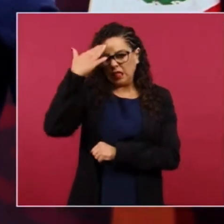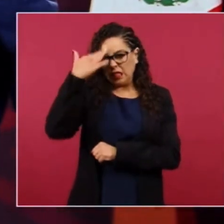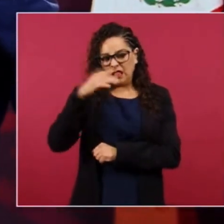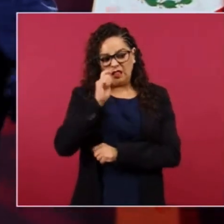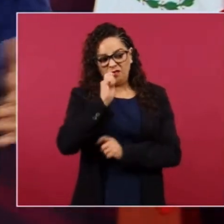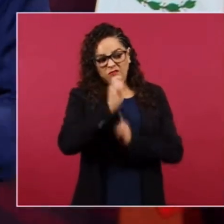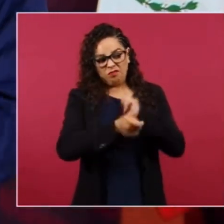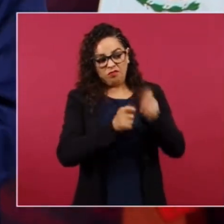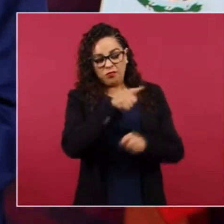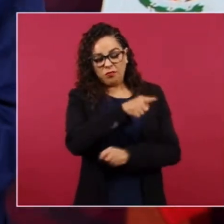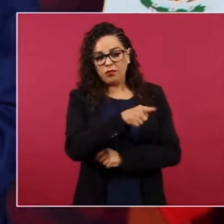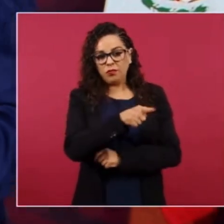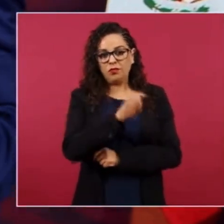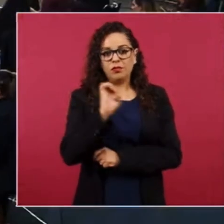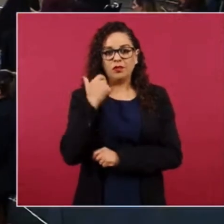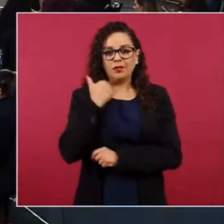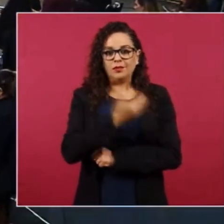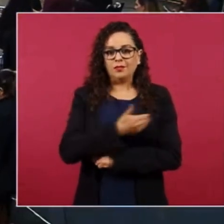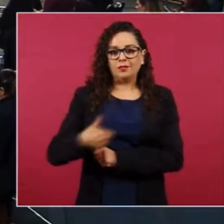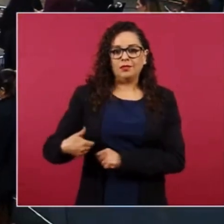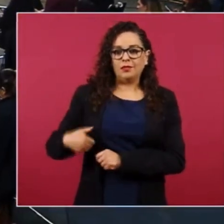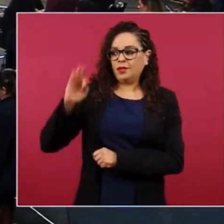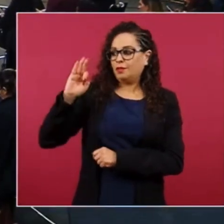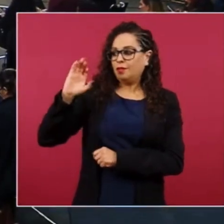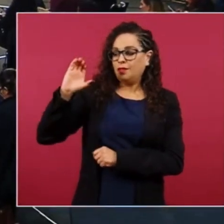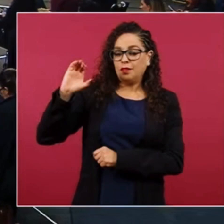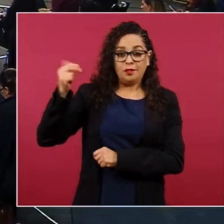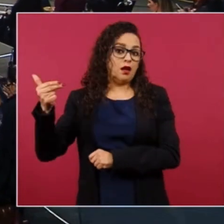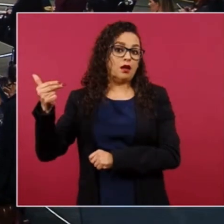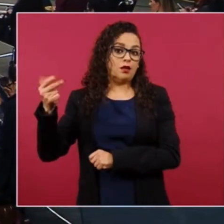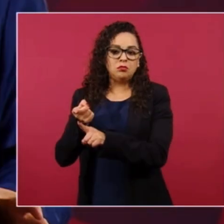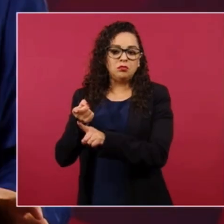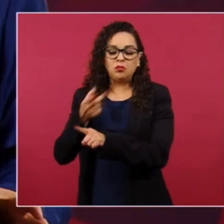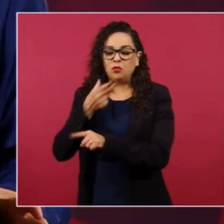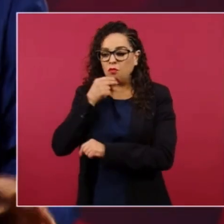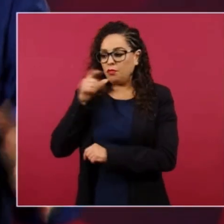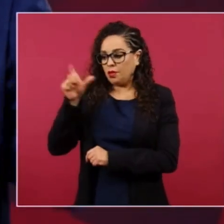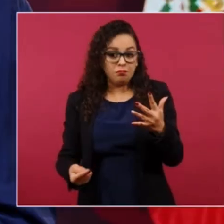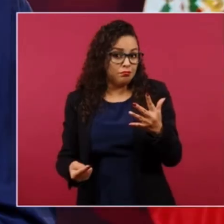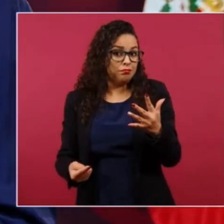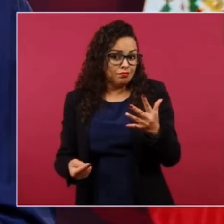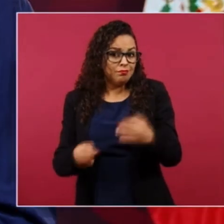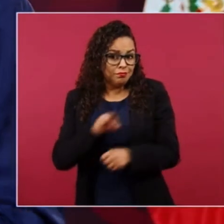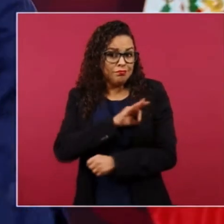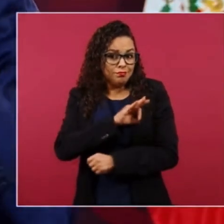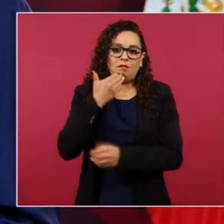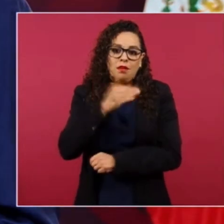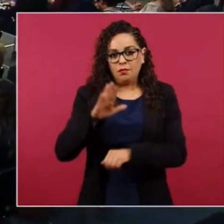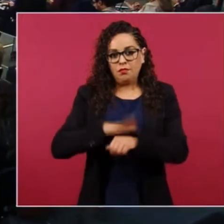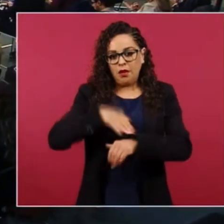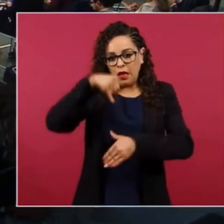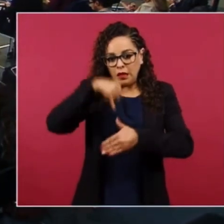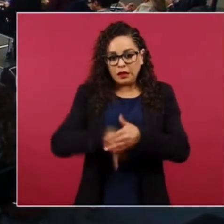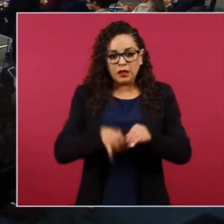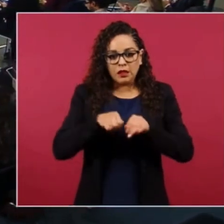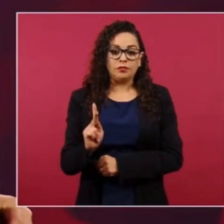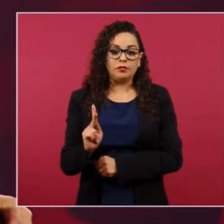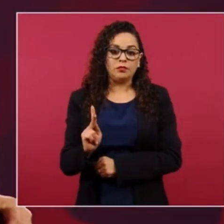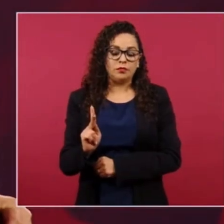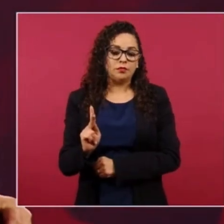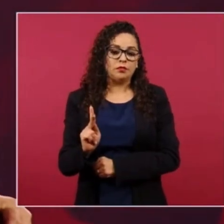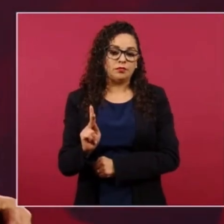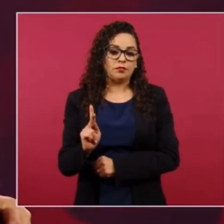Calderón, pues todo eso es lo que informar y ayudar. Tiene que